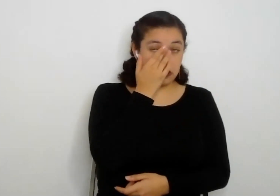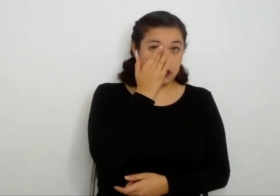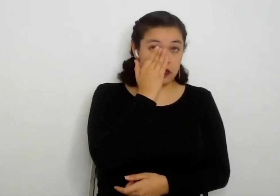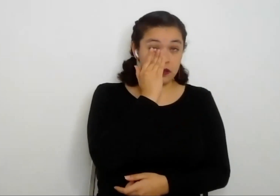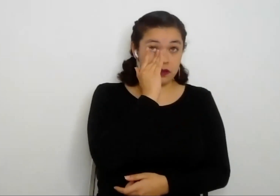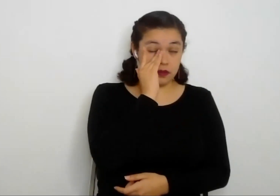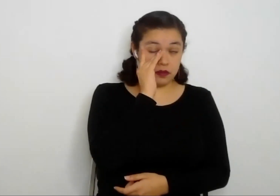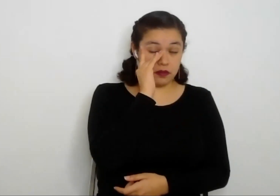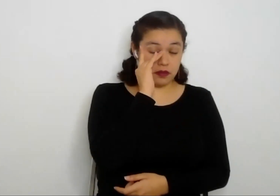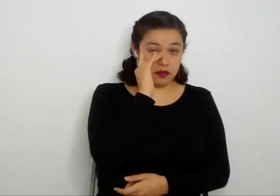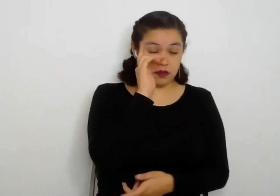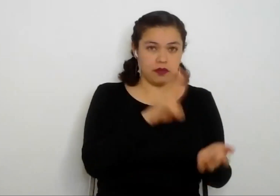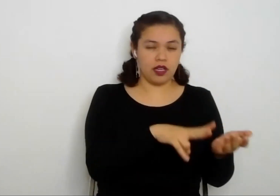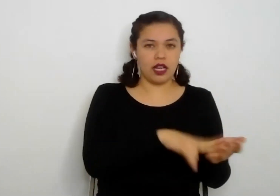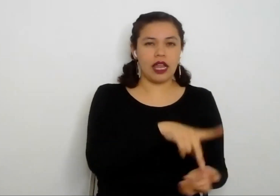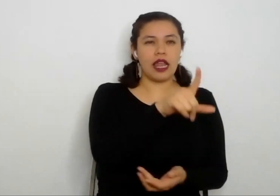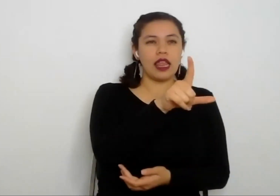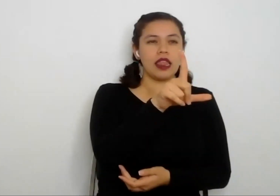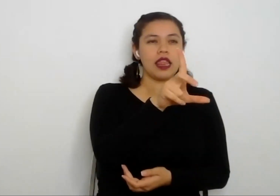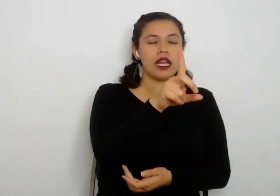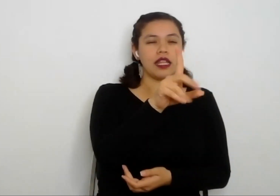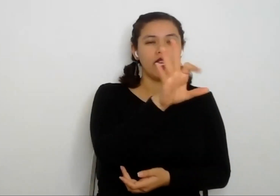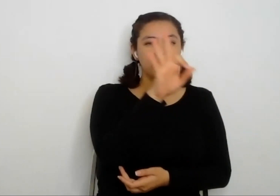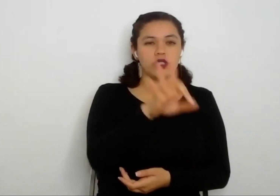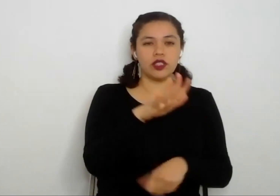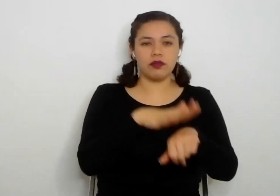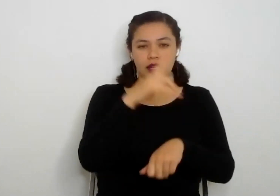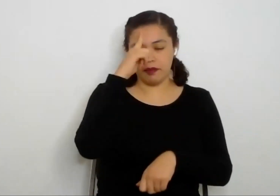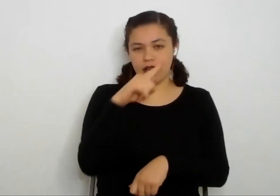costo laboral es casi 30% más por darle